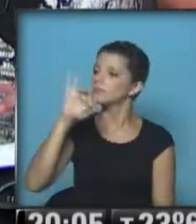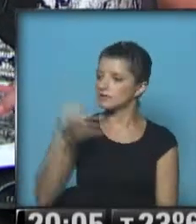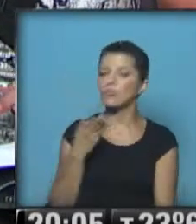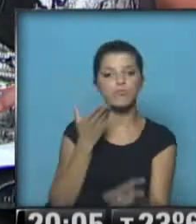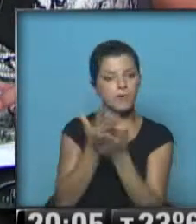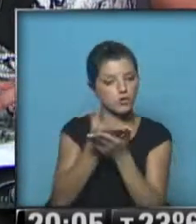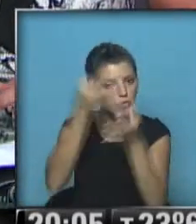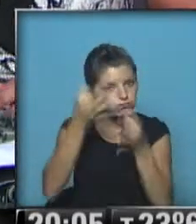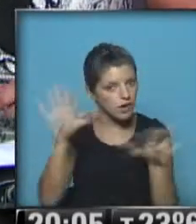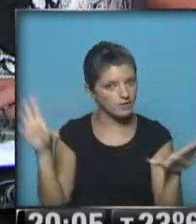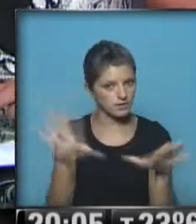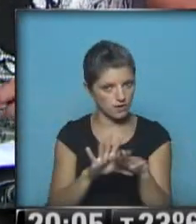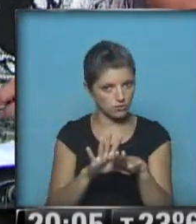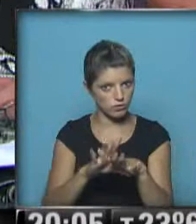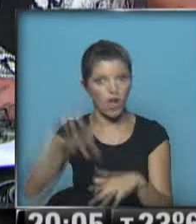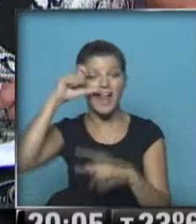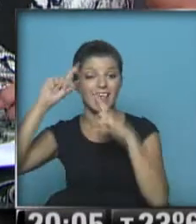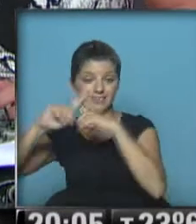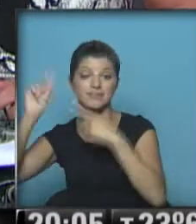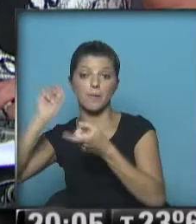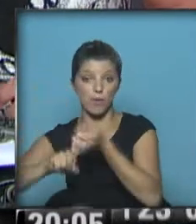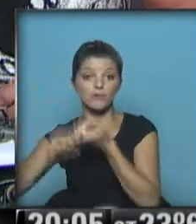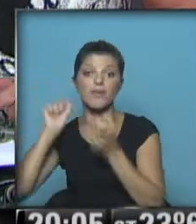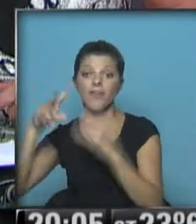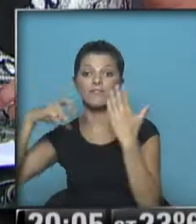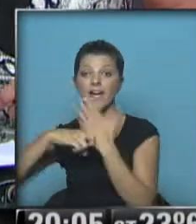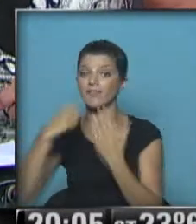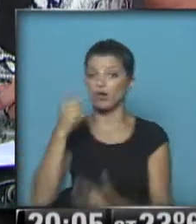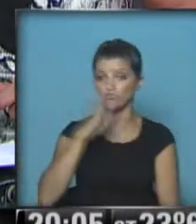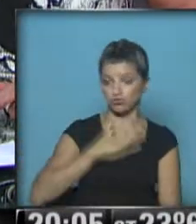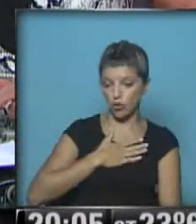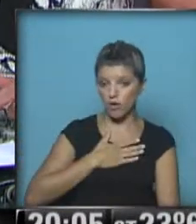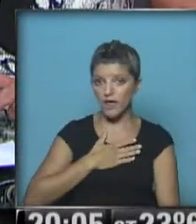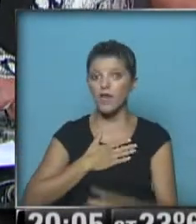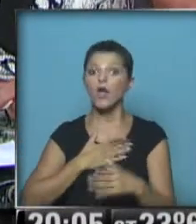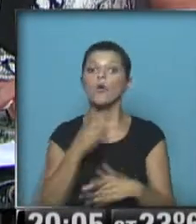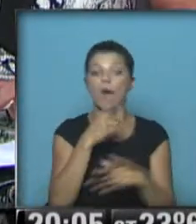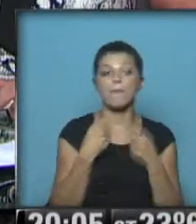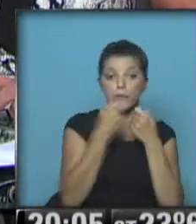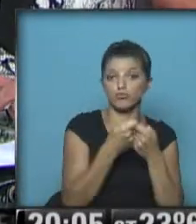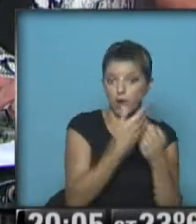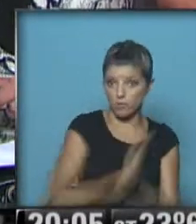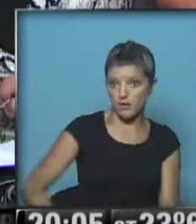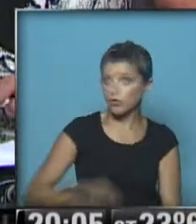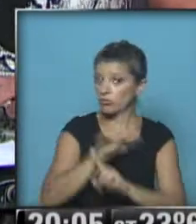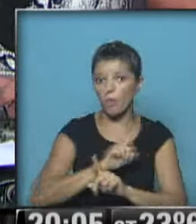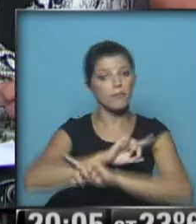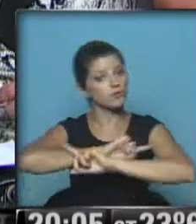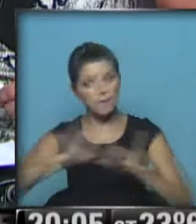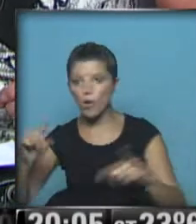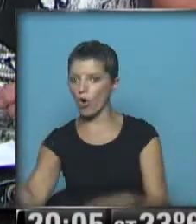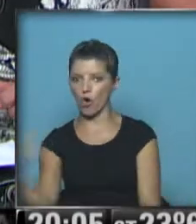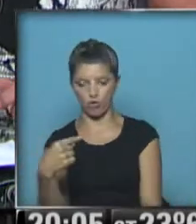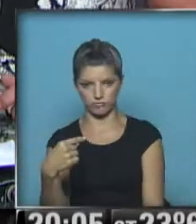concretos en la ex esposa de nisman también dijo no soy ni oficialista un opositor a esto pasaba hoy